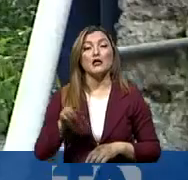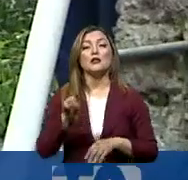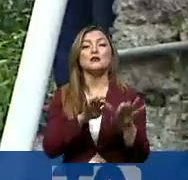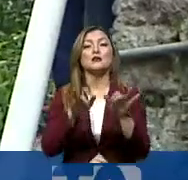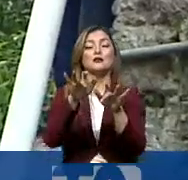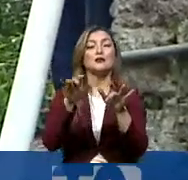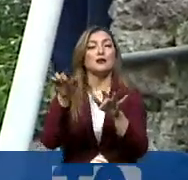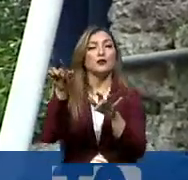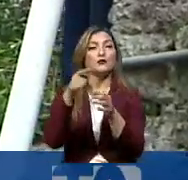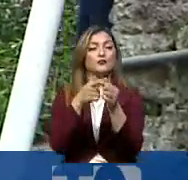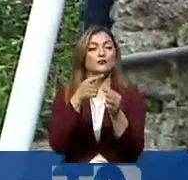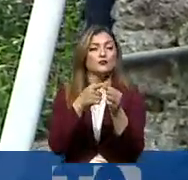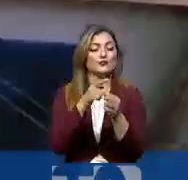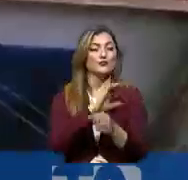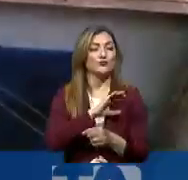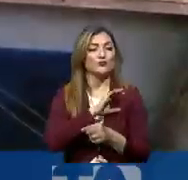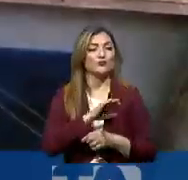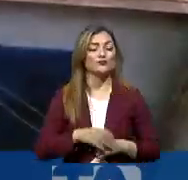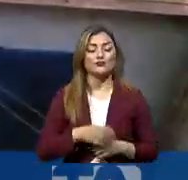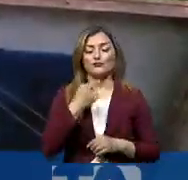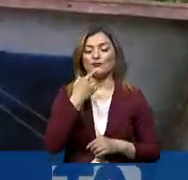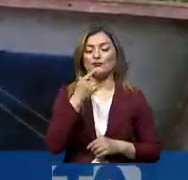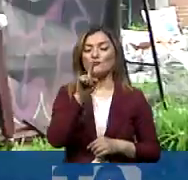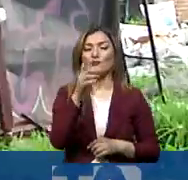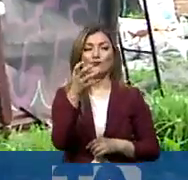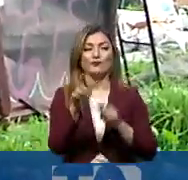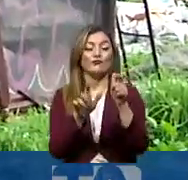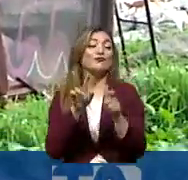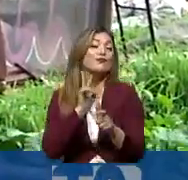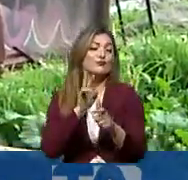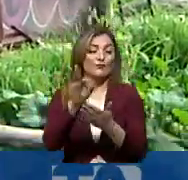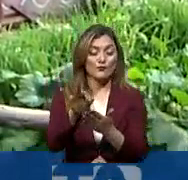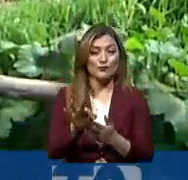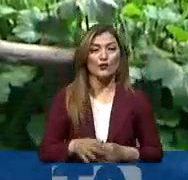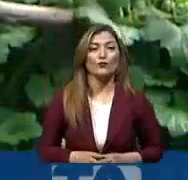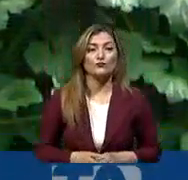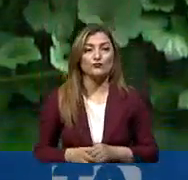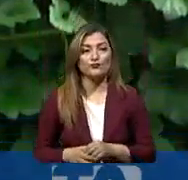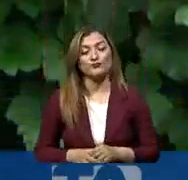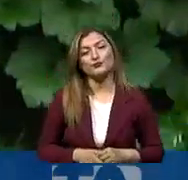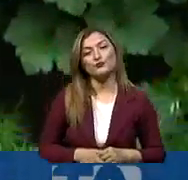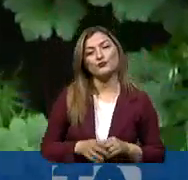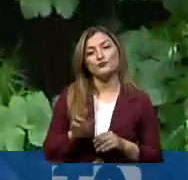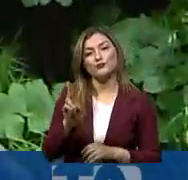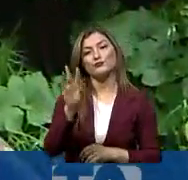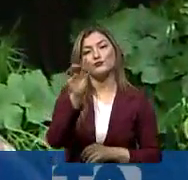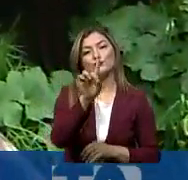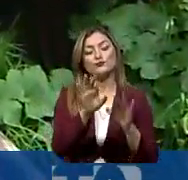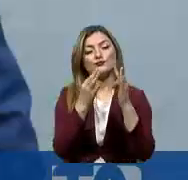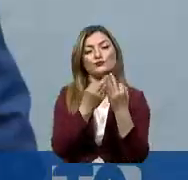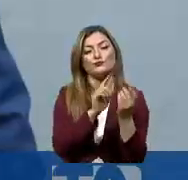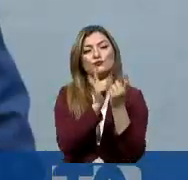quitó actualmente al igual que don patricio hay 115 personas afectadas en esta zona de un familia espacios relocalizadas